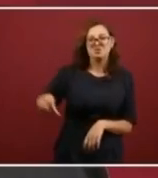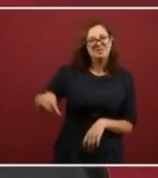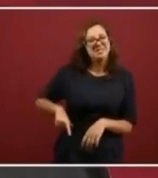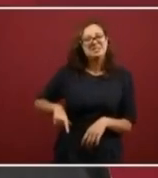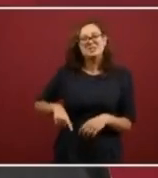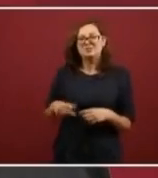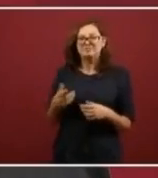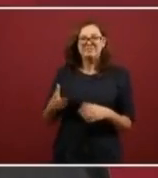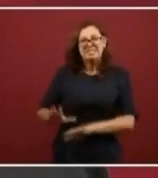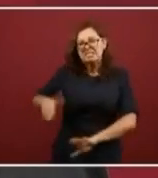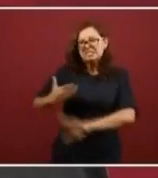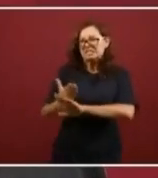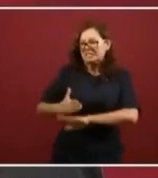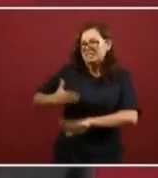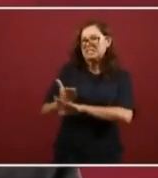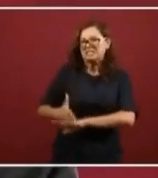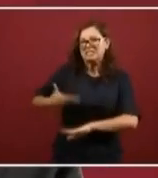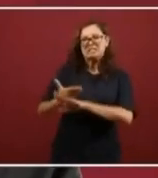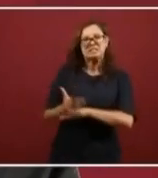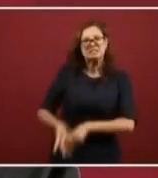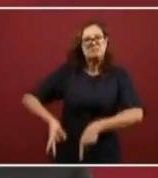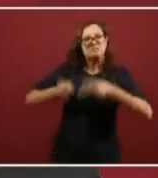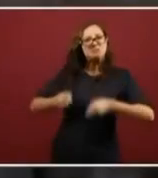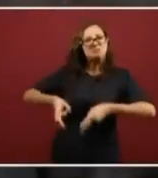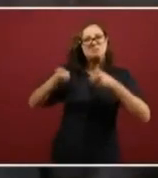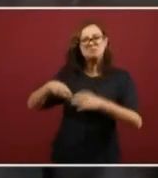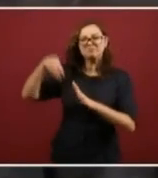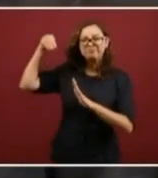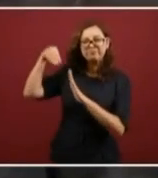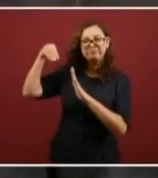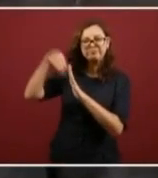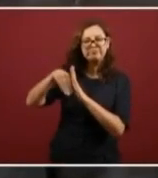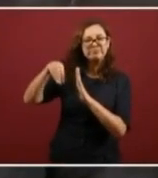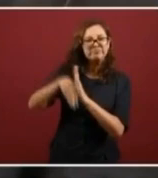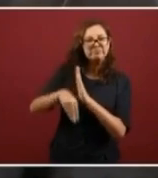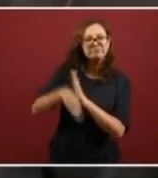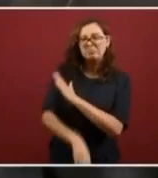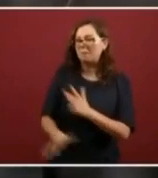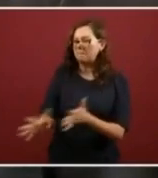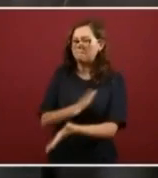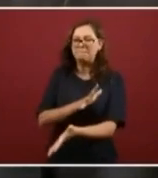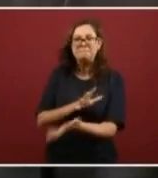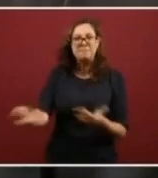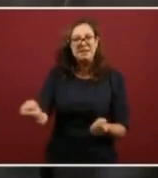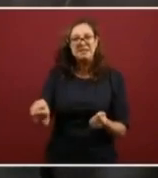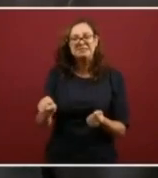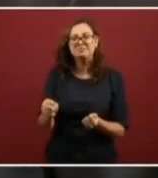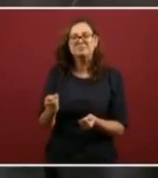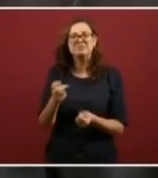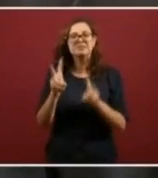petroquímica. Fue un desastre, da tristeza.